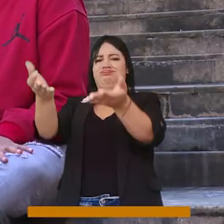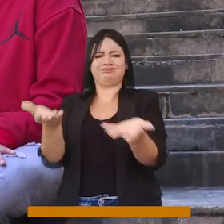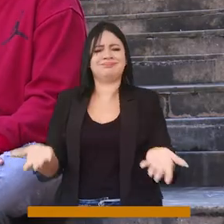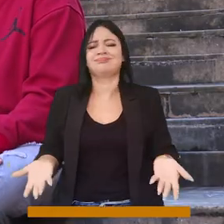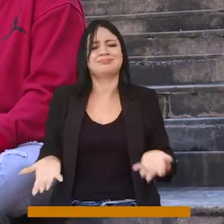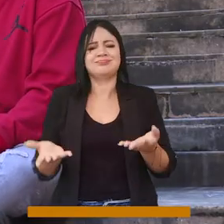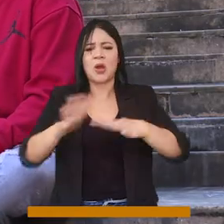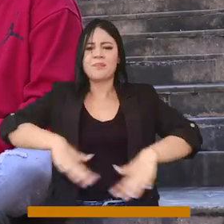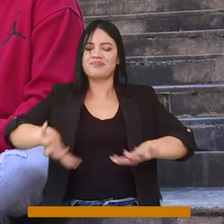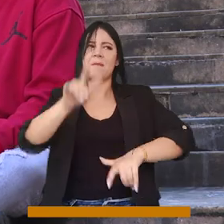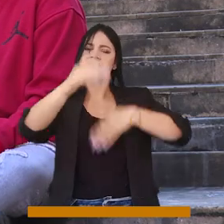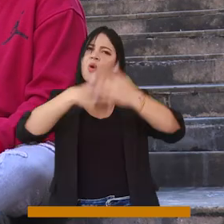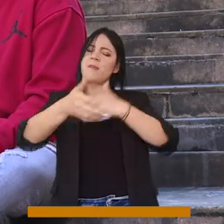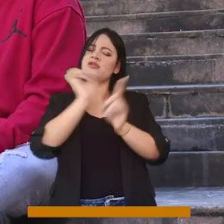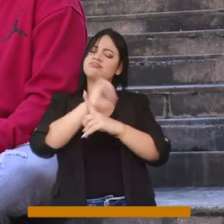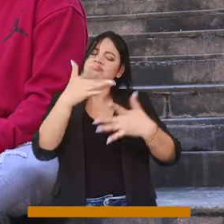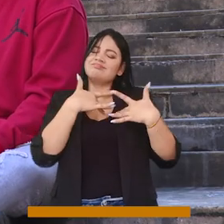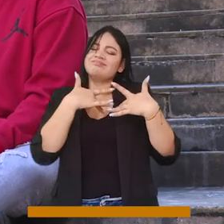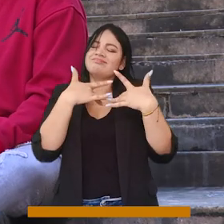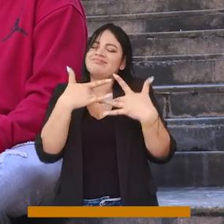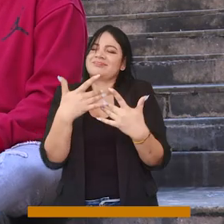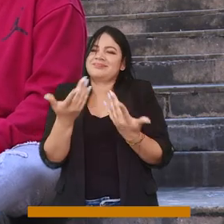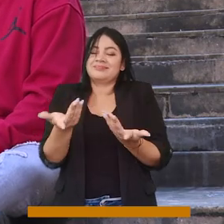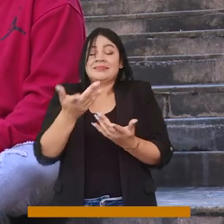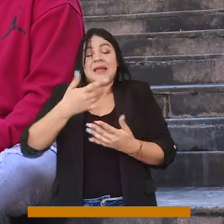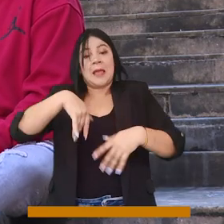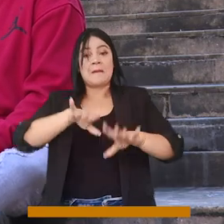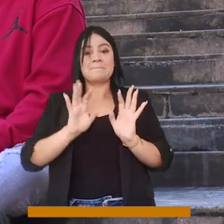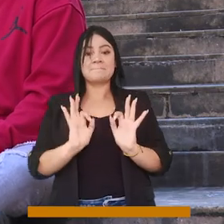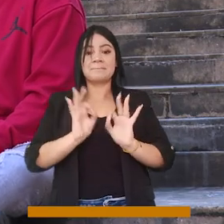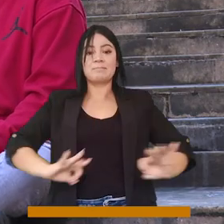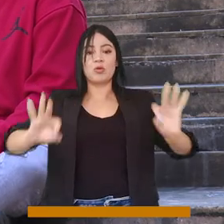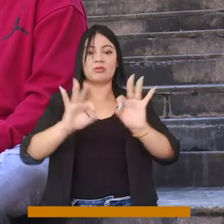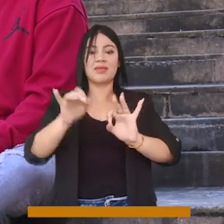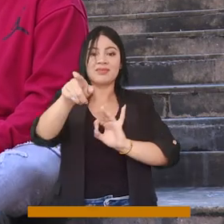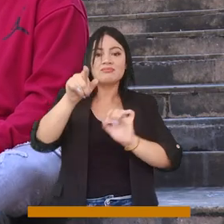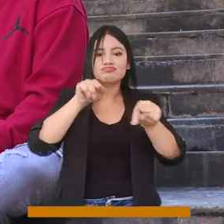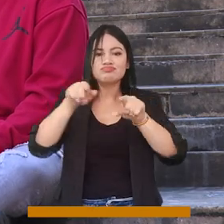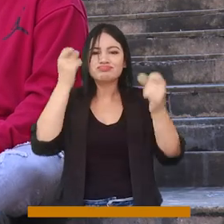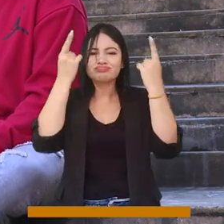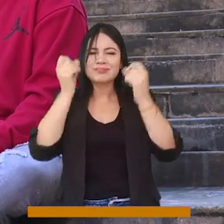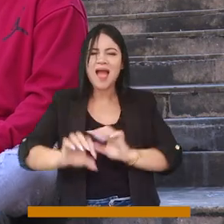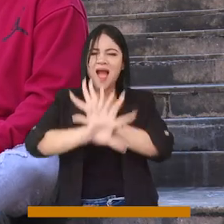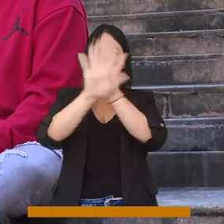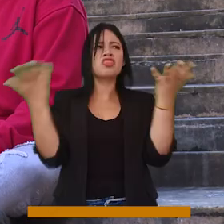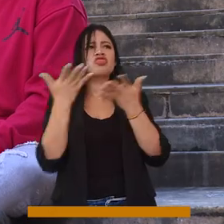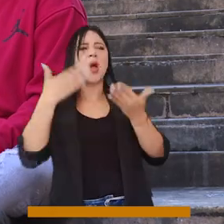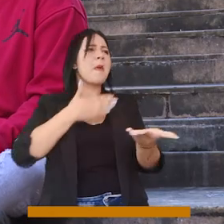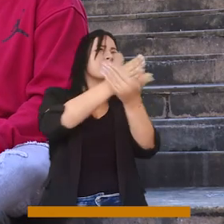animal. Sabemos que cada día la sociedad es más empática y sensible con la causa. Y es por eso que deben tener